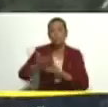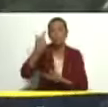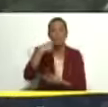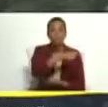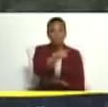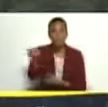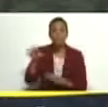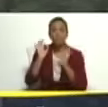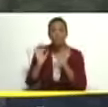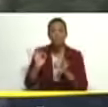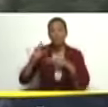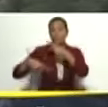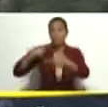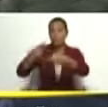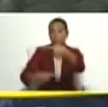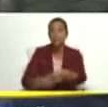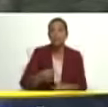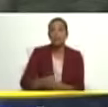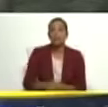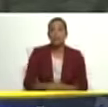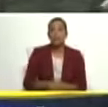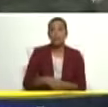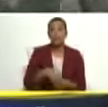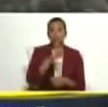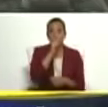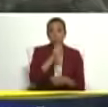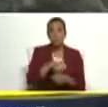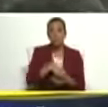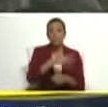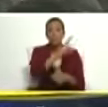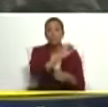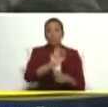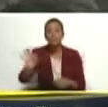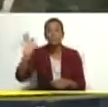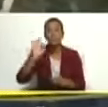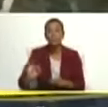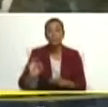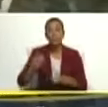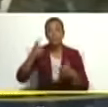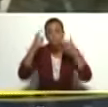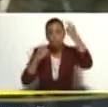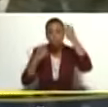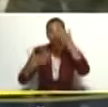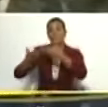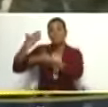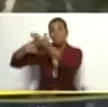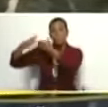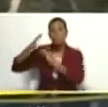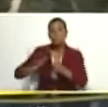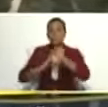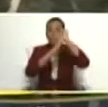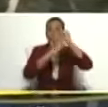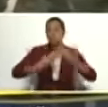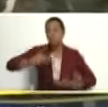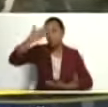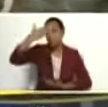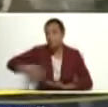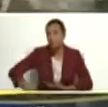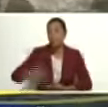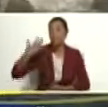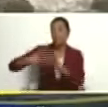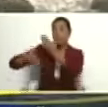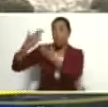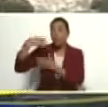ustedes serán la generación centenaria del nacimiento de nuestro comandante supremo, líder militar